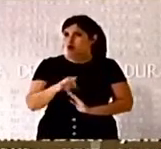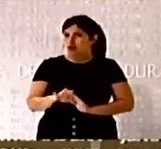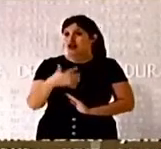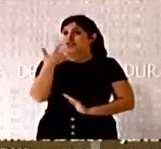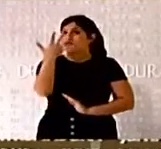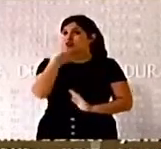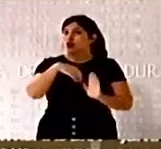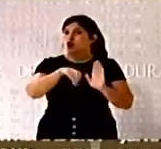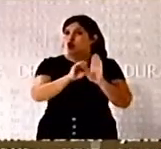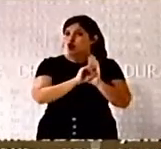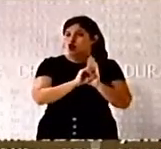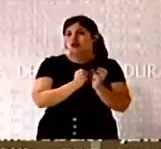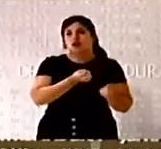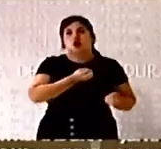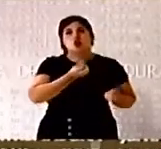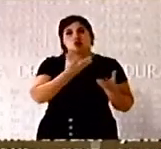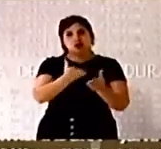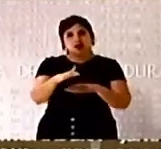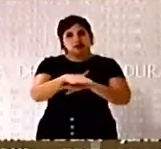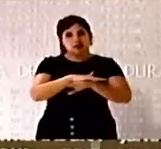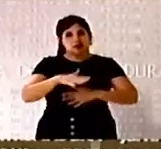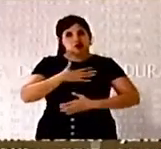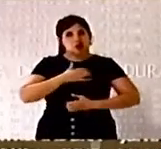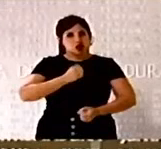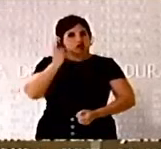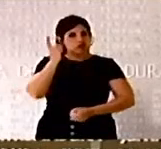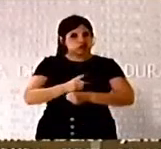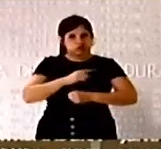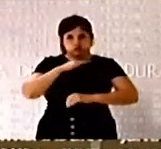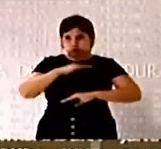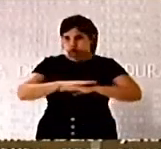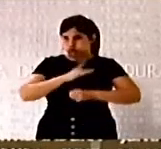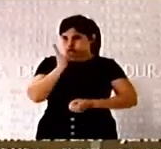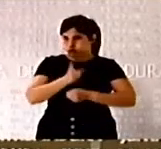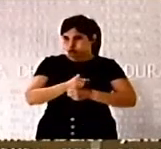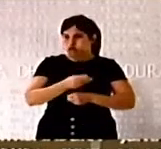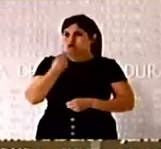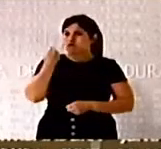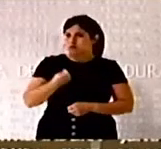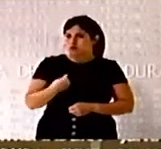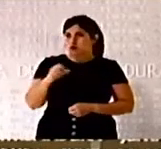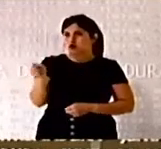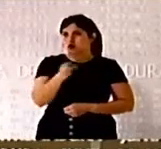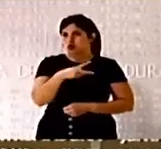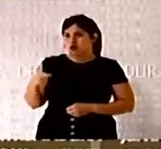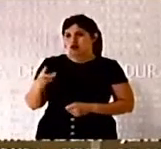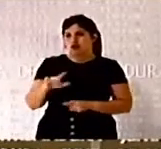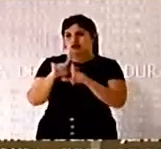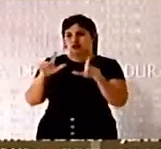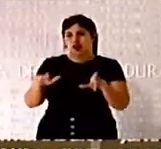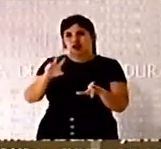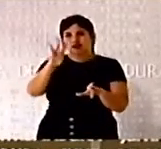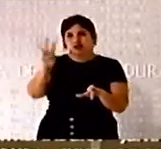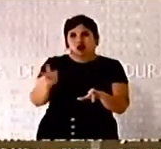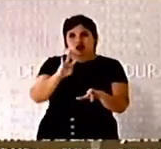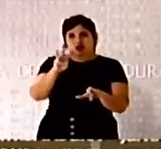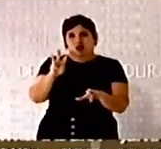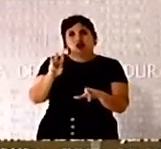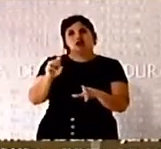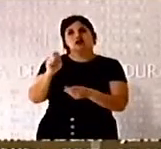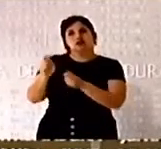obligado cumplimiento. Así lo dice una sentencia o un auto de la Sala Tercera del Tribunal